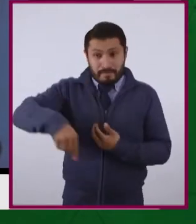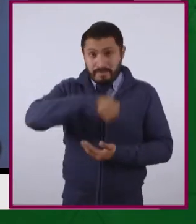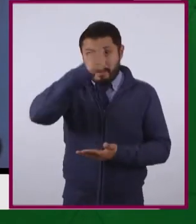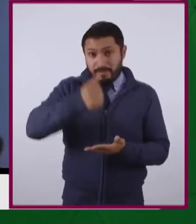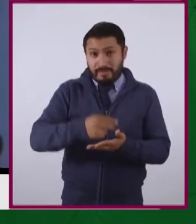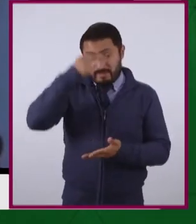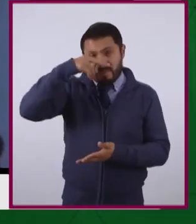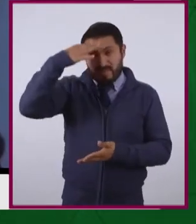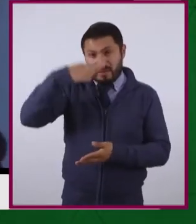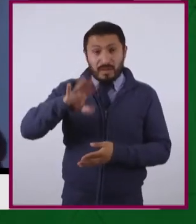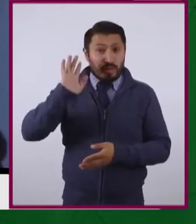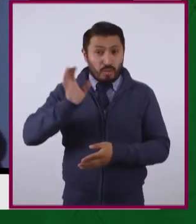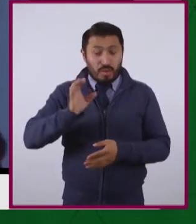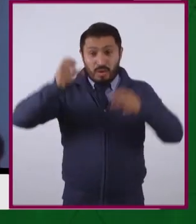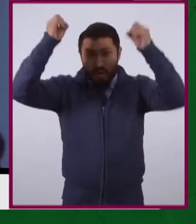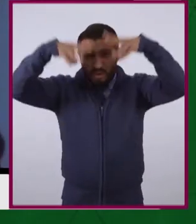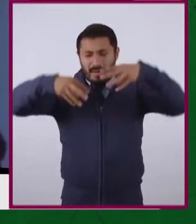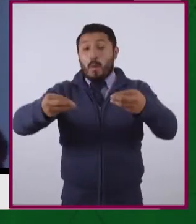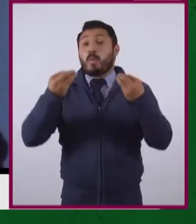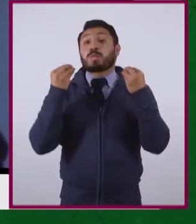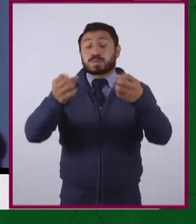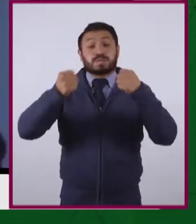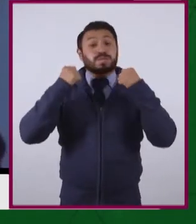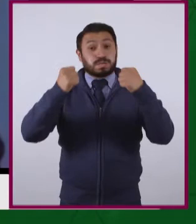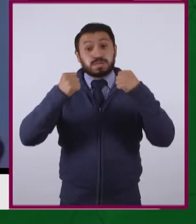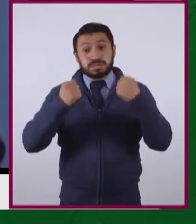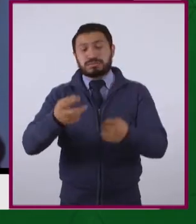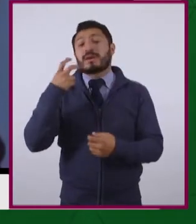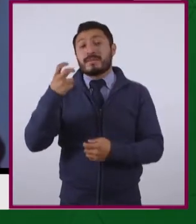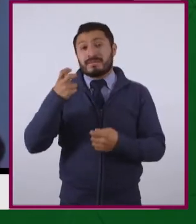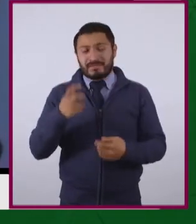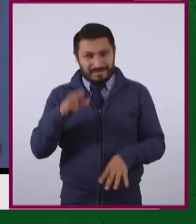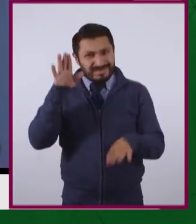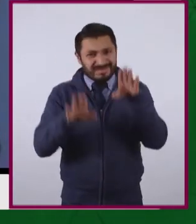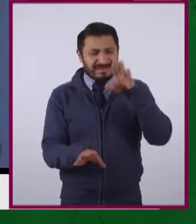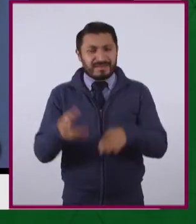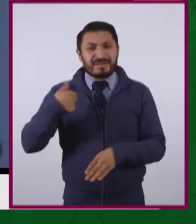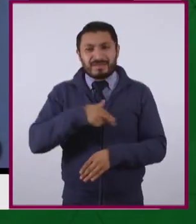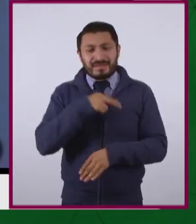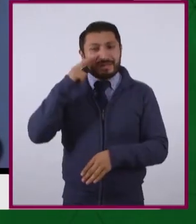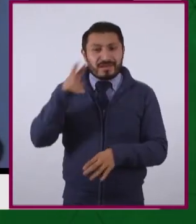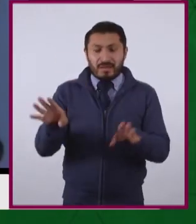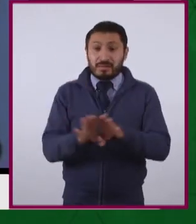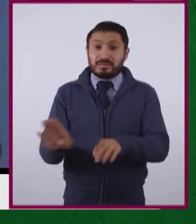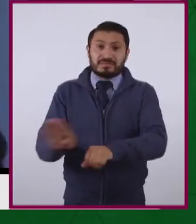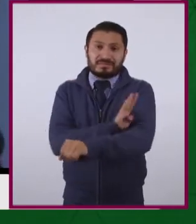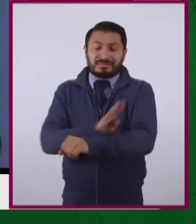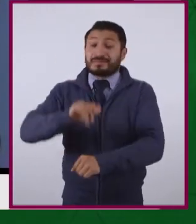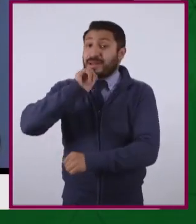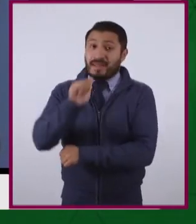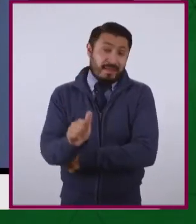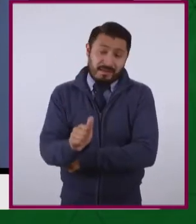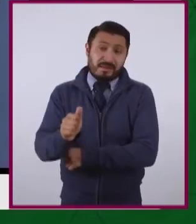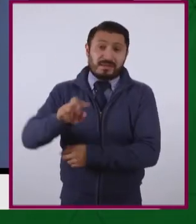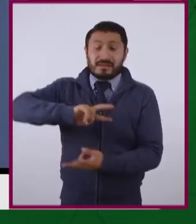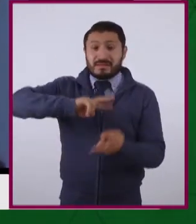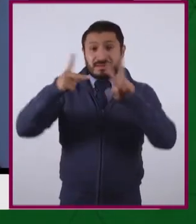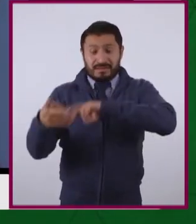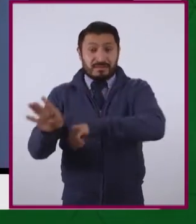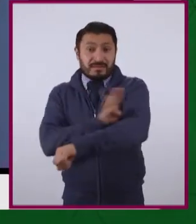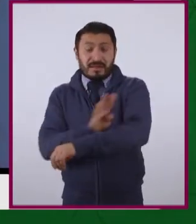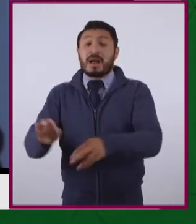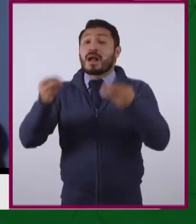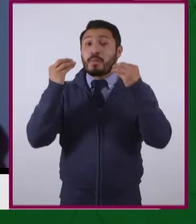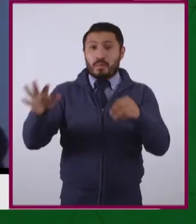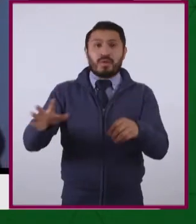que cuando llueve, llueve muy, muy fuerte. Y eso, a pesar de que a veces lo vemos como una desventaja, en realidad es una ventaja,